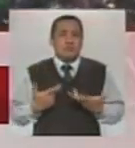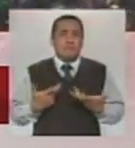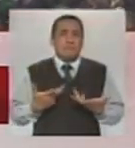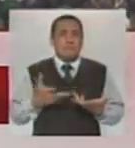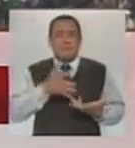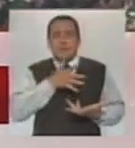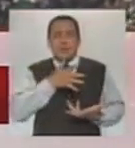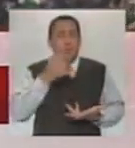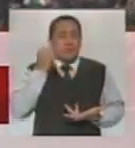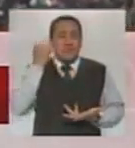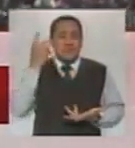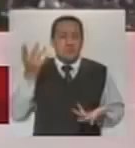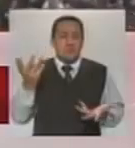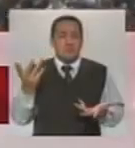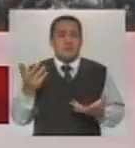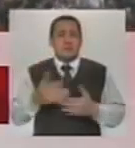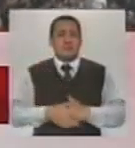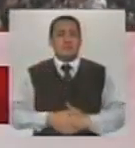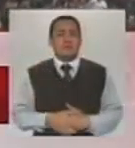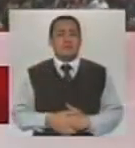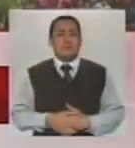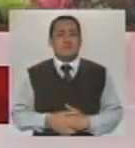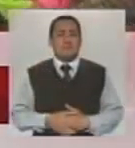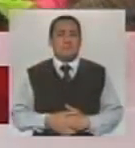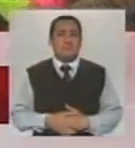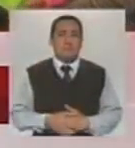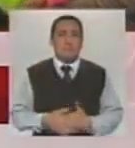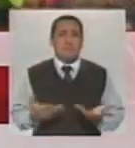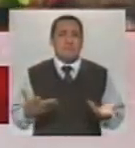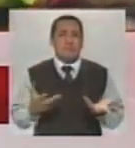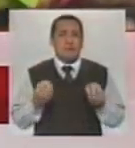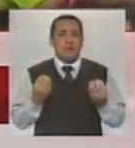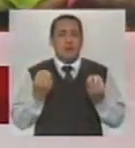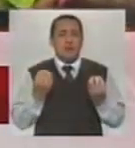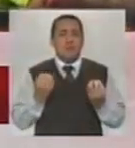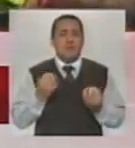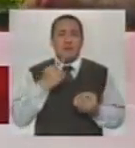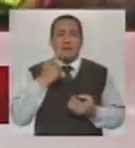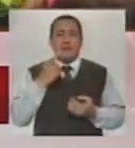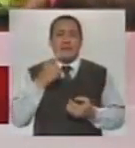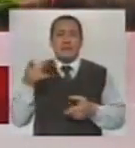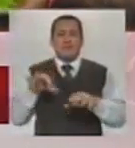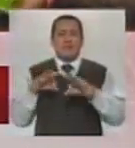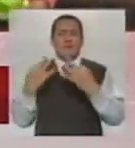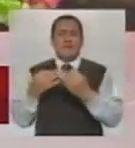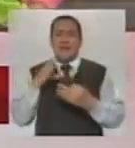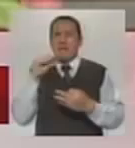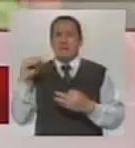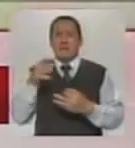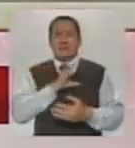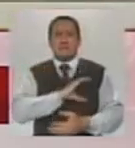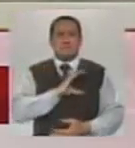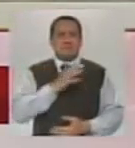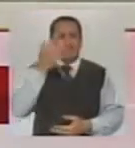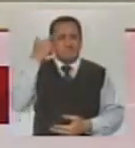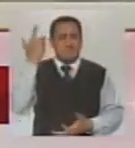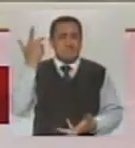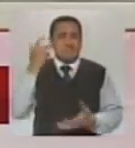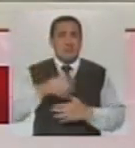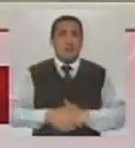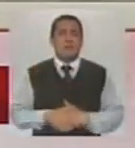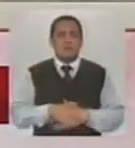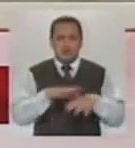comprender exactamente la conducta de sus familiares. Todos sabemos